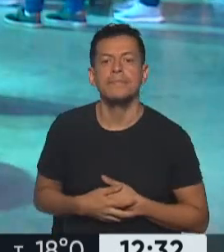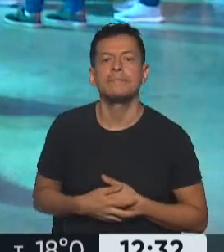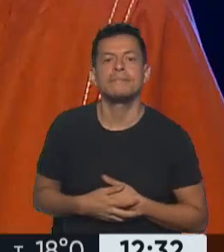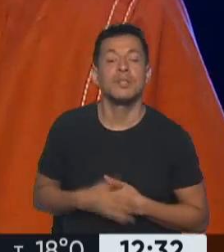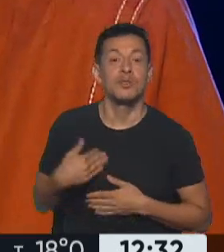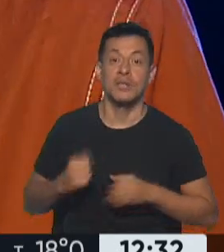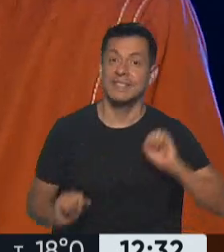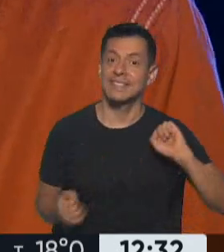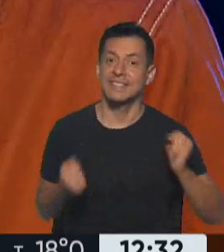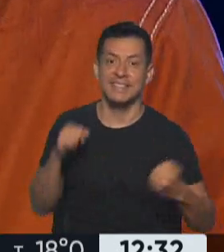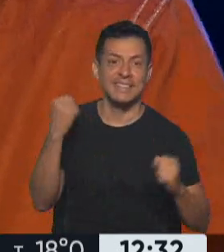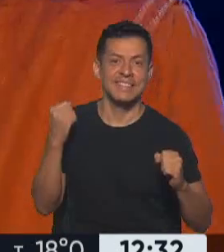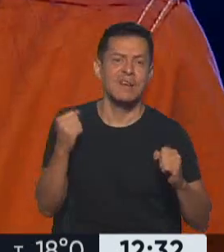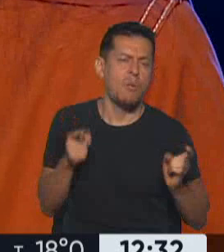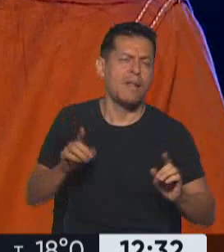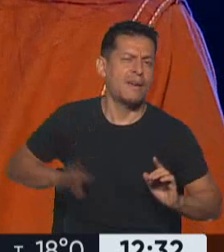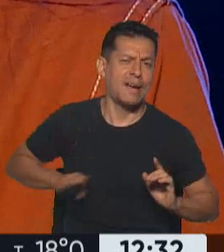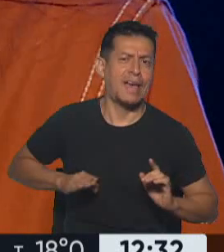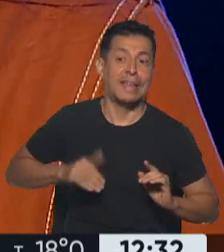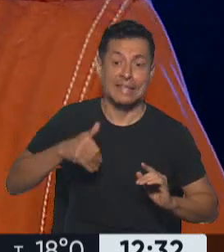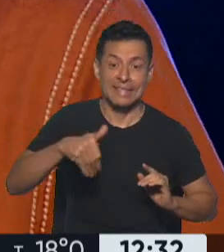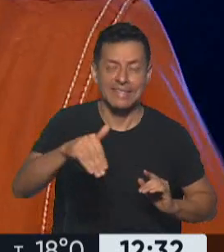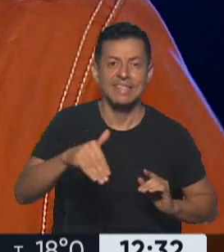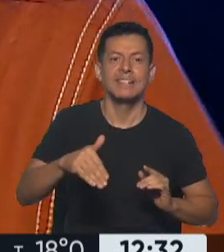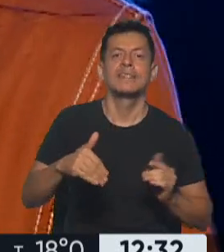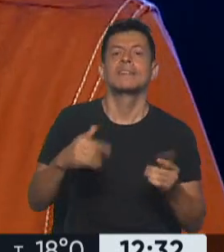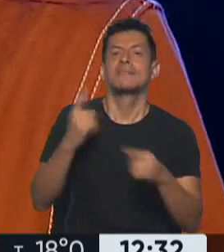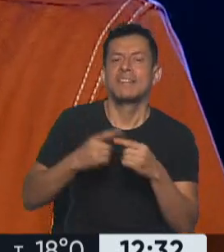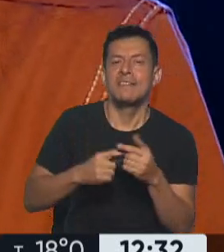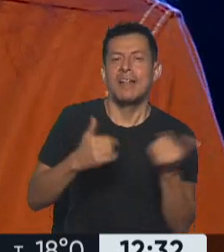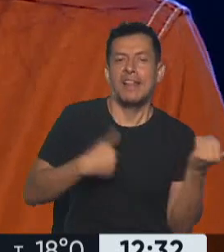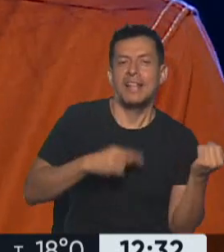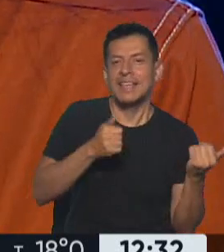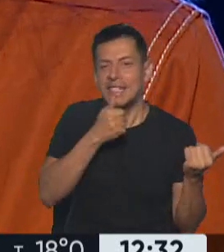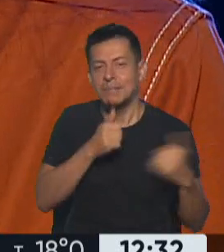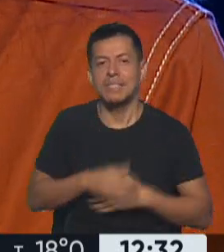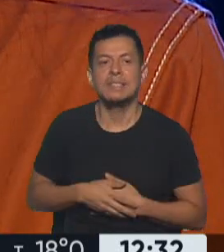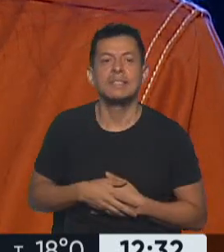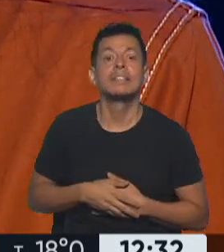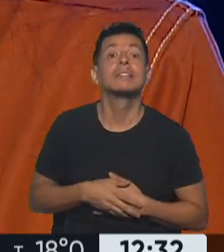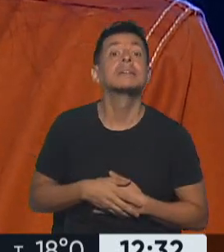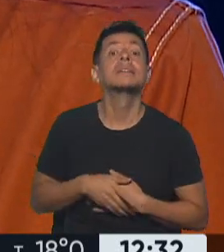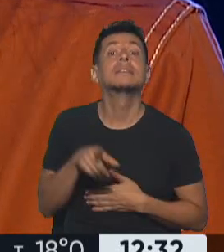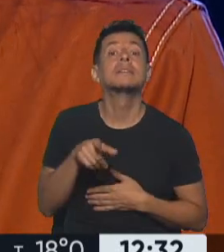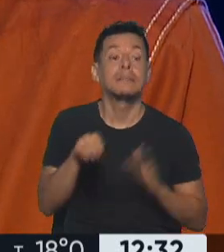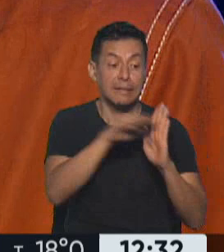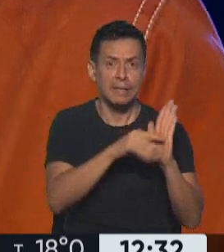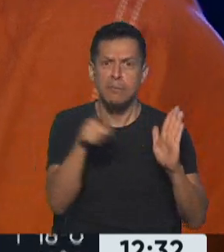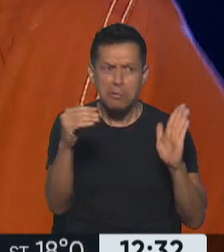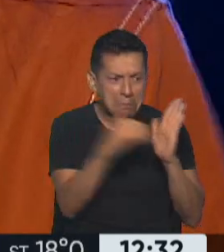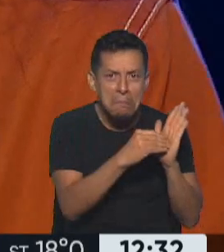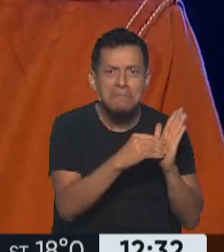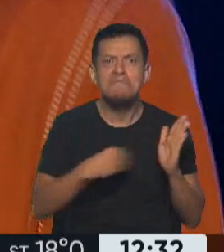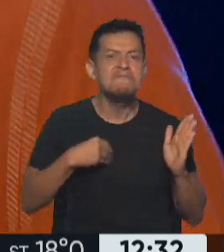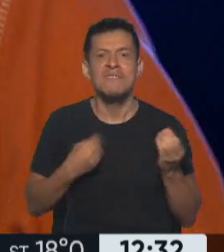muy nerviosa, pero tengo mucha ganas de que llegue el día, la verdad, sí, de disfrutarlo. Recién cuando te viste en la grilla, ¿qué sensación tuviste? No, es